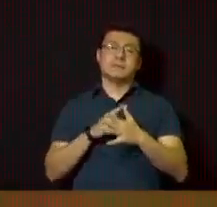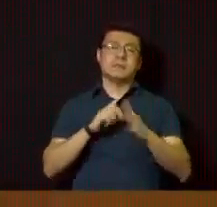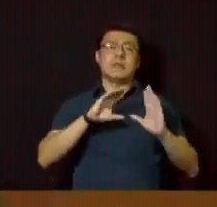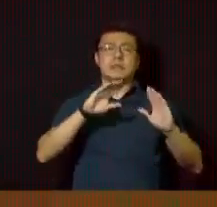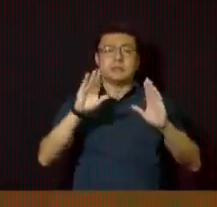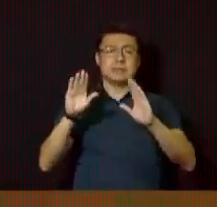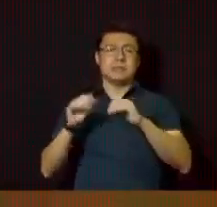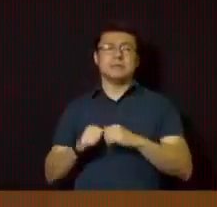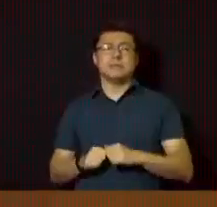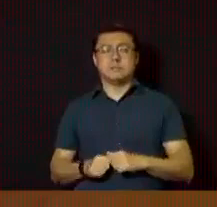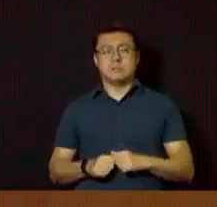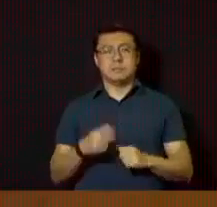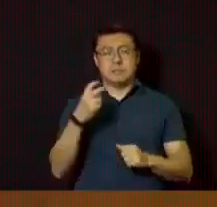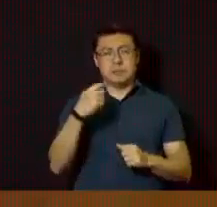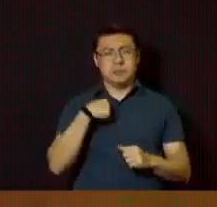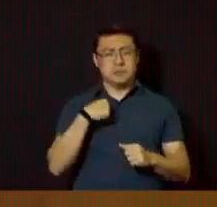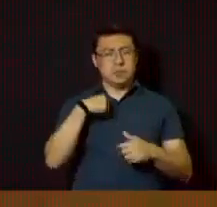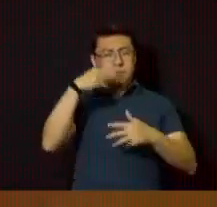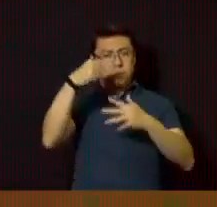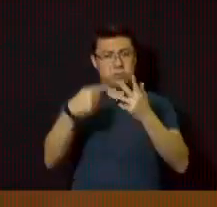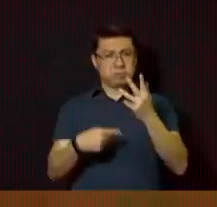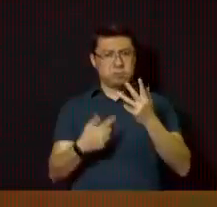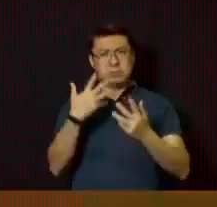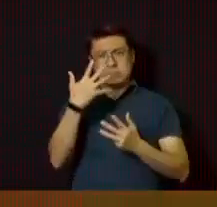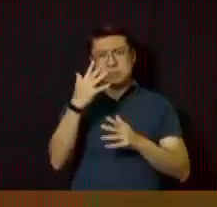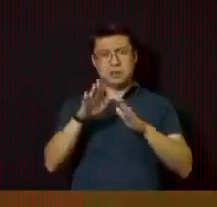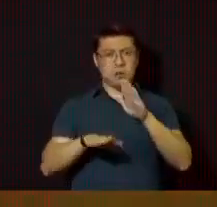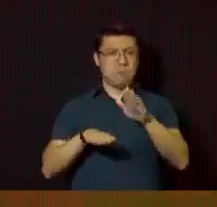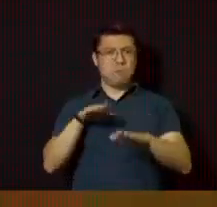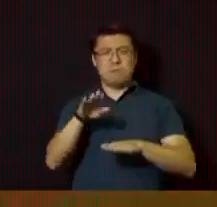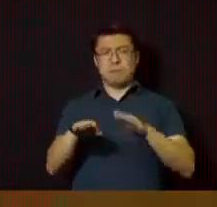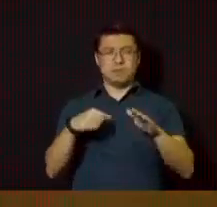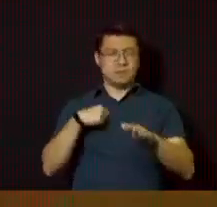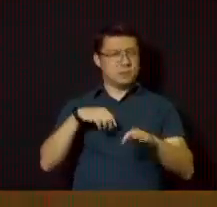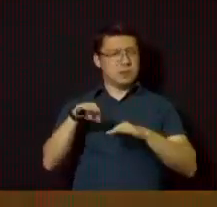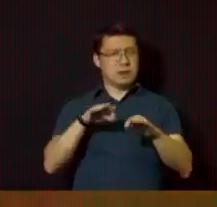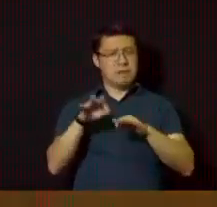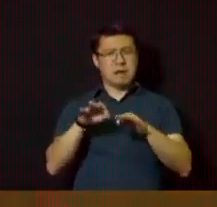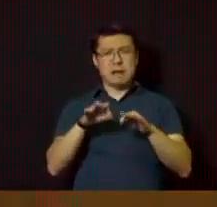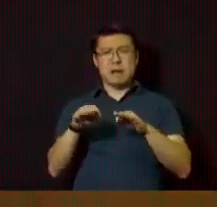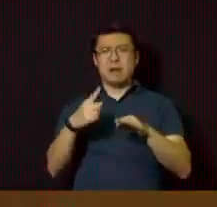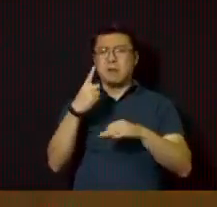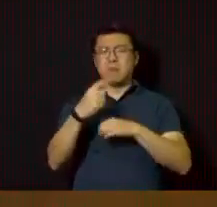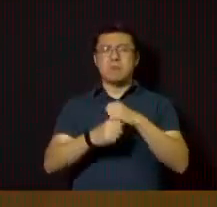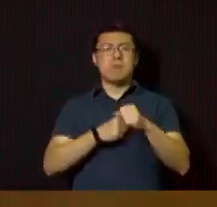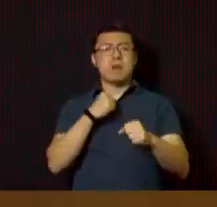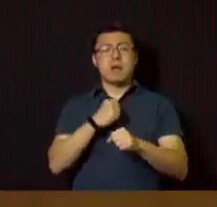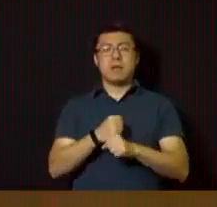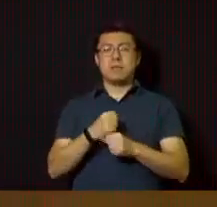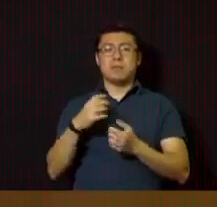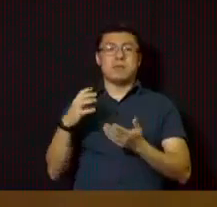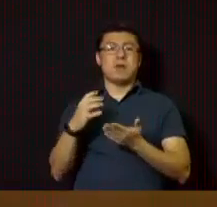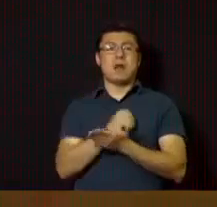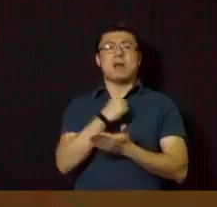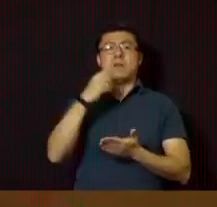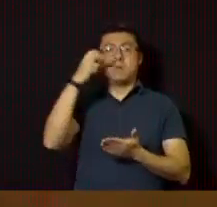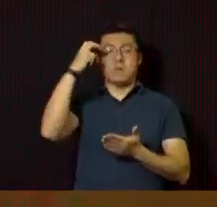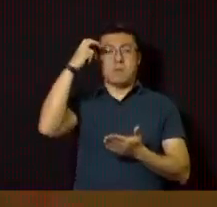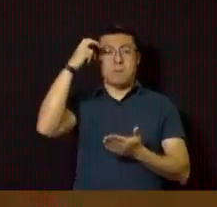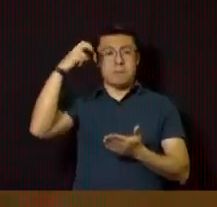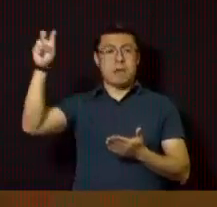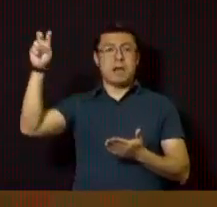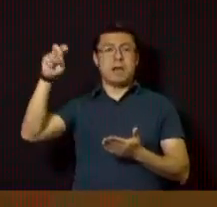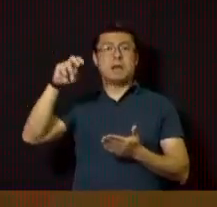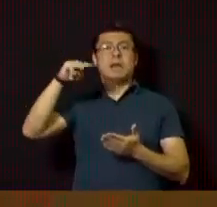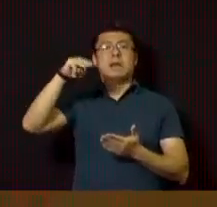que me puse a trabajar muy fuerte y al año me ganó otro viaje que fue por